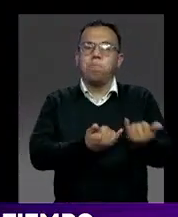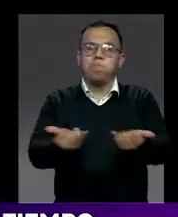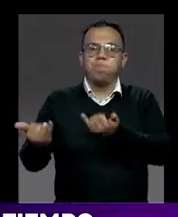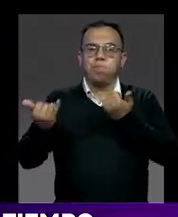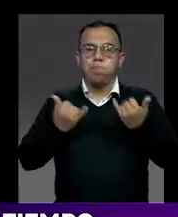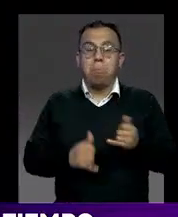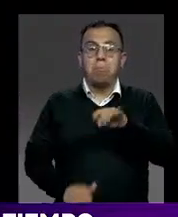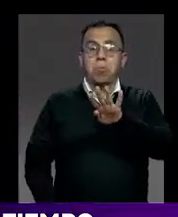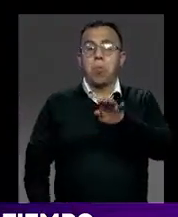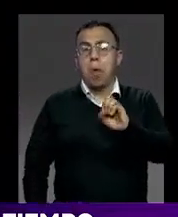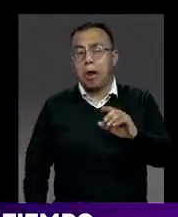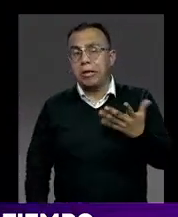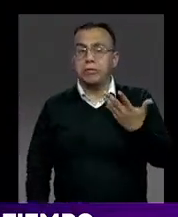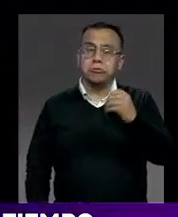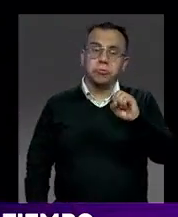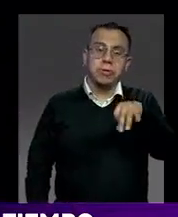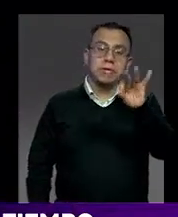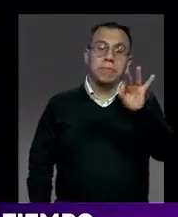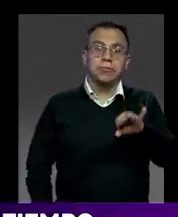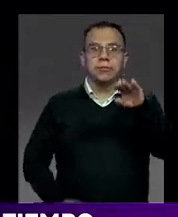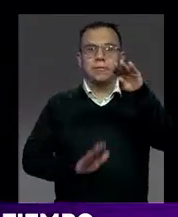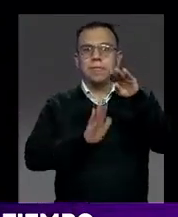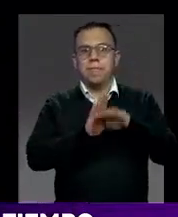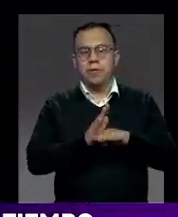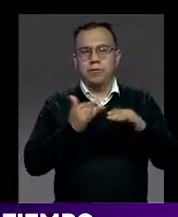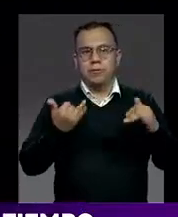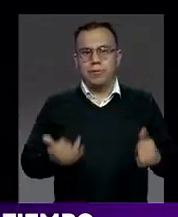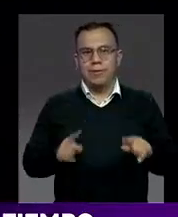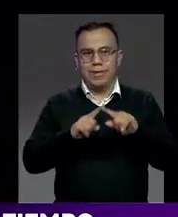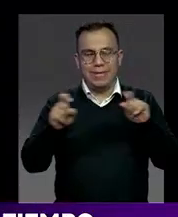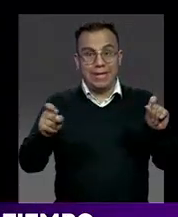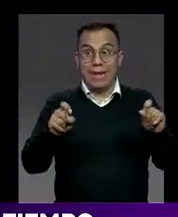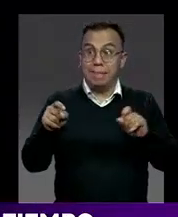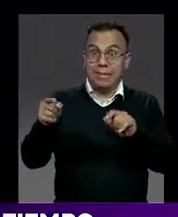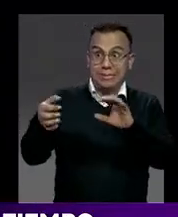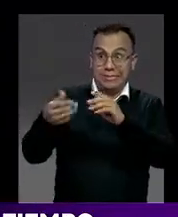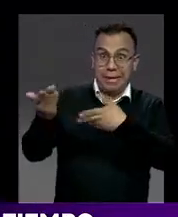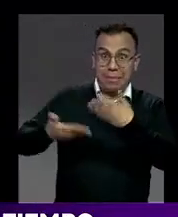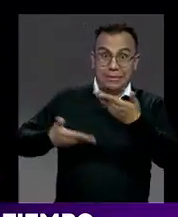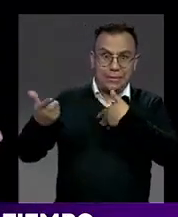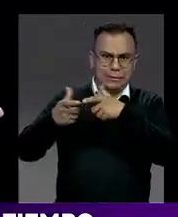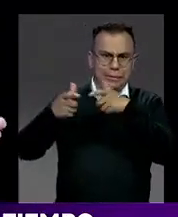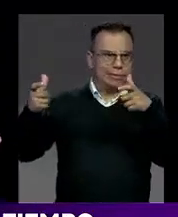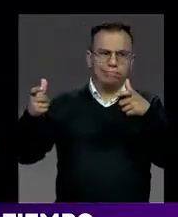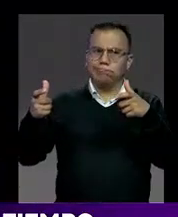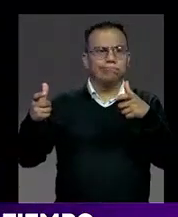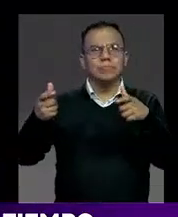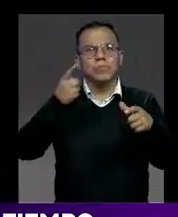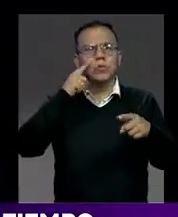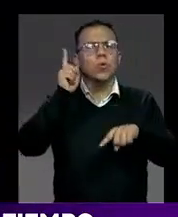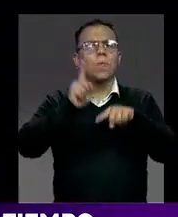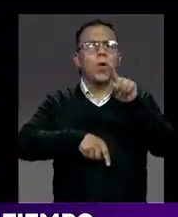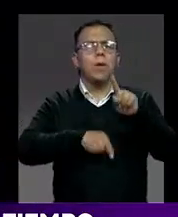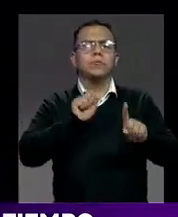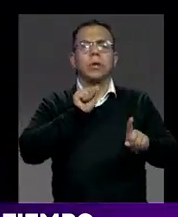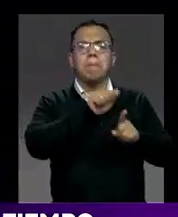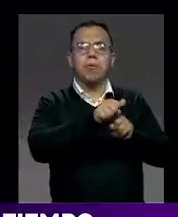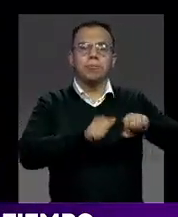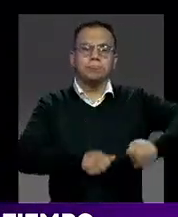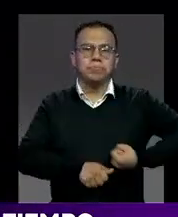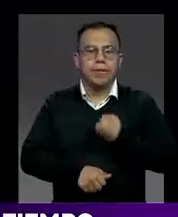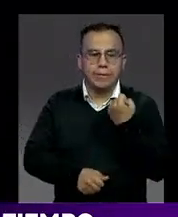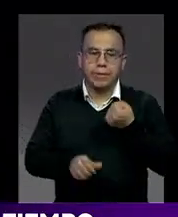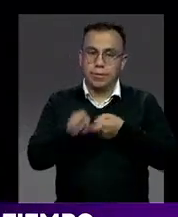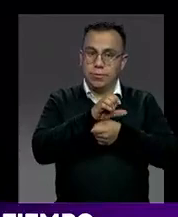40 o 50 por ciento menos que en los almacenes de cadena no nos podemos olvidar de las plazas de mercado ni en las ciudades